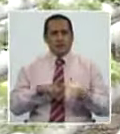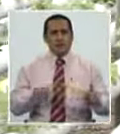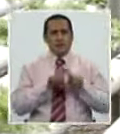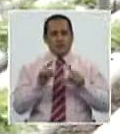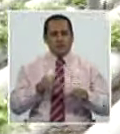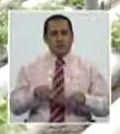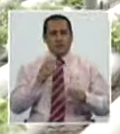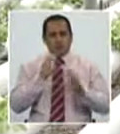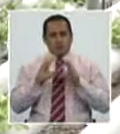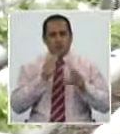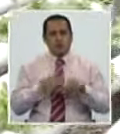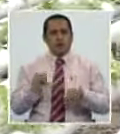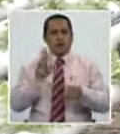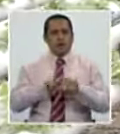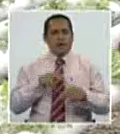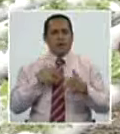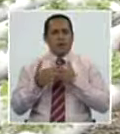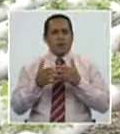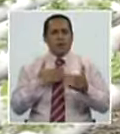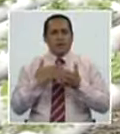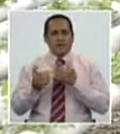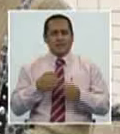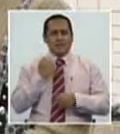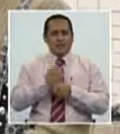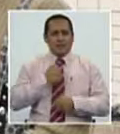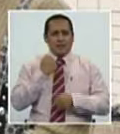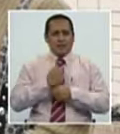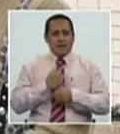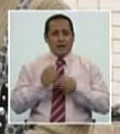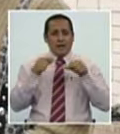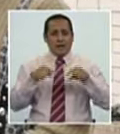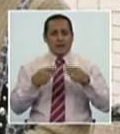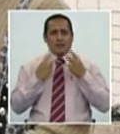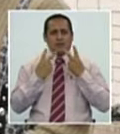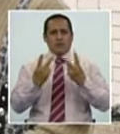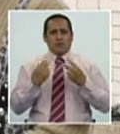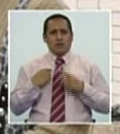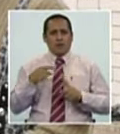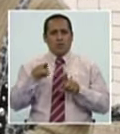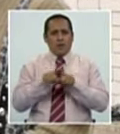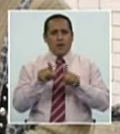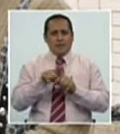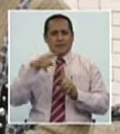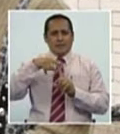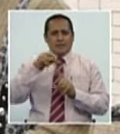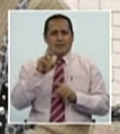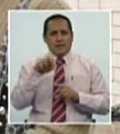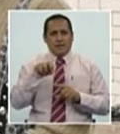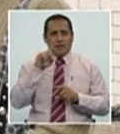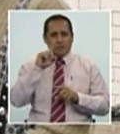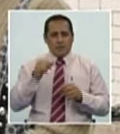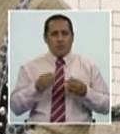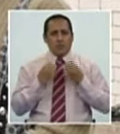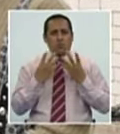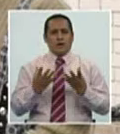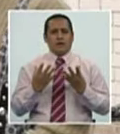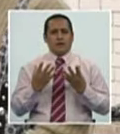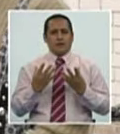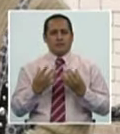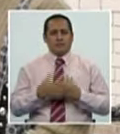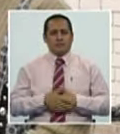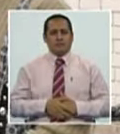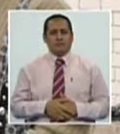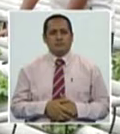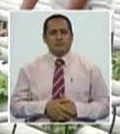sí, prácticamente. Sí, se desenvuelve. Más que trabajo acá, creo que es una terapia muy